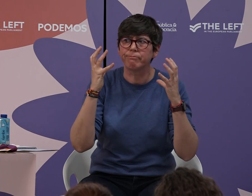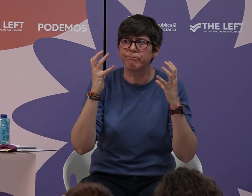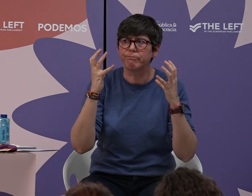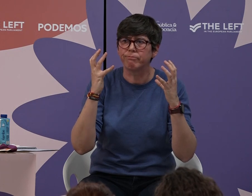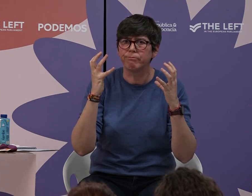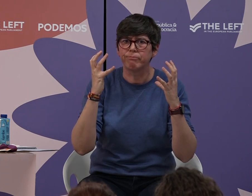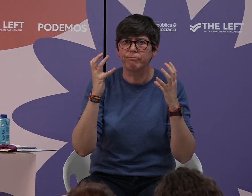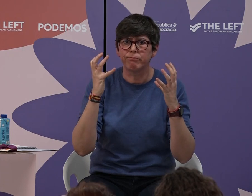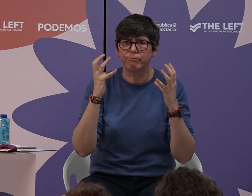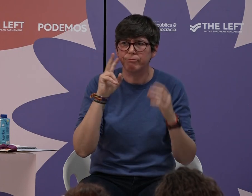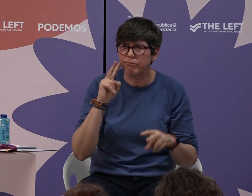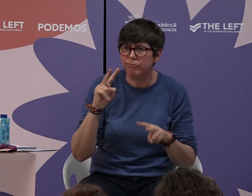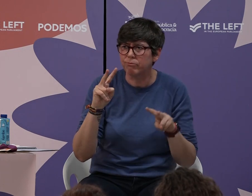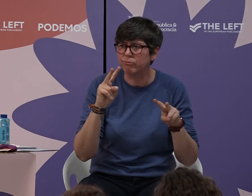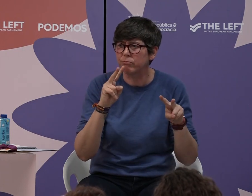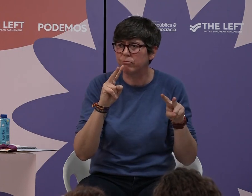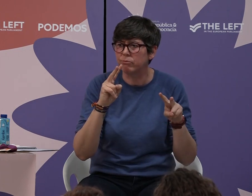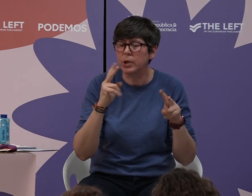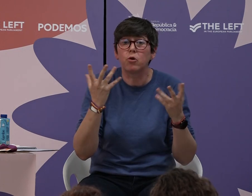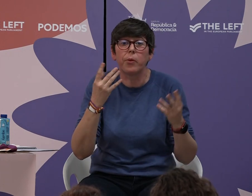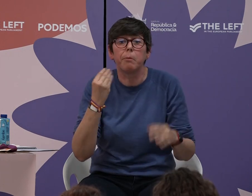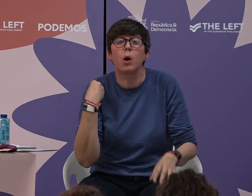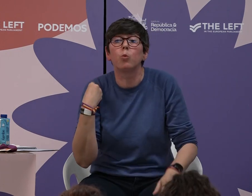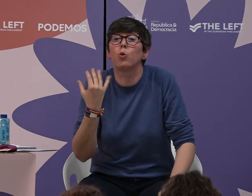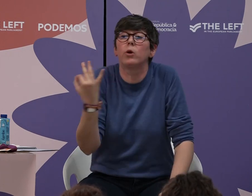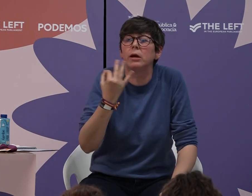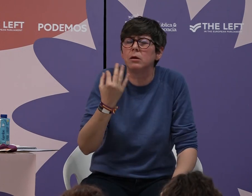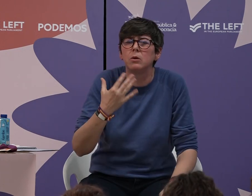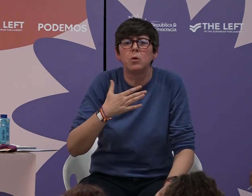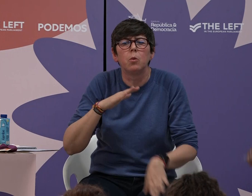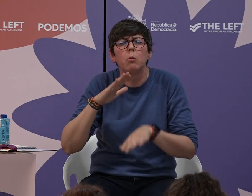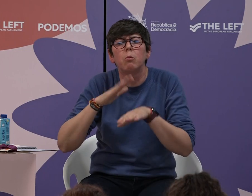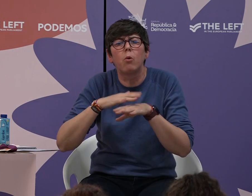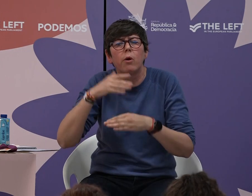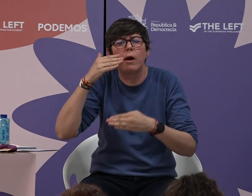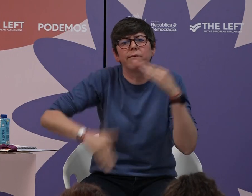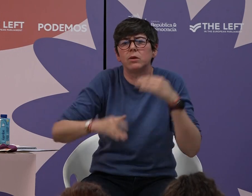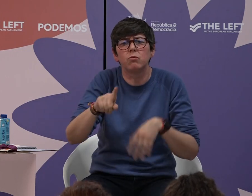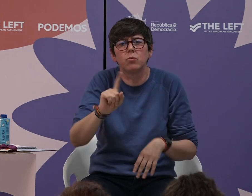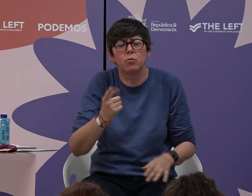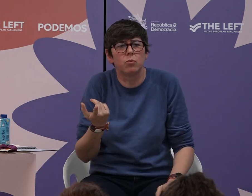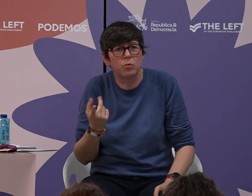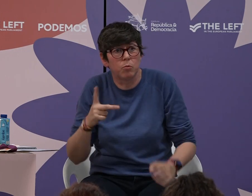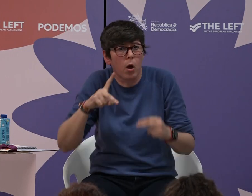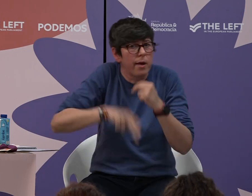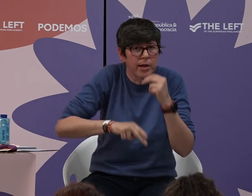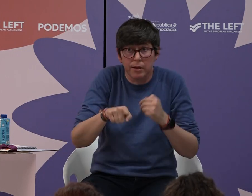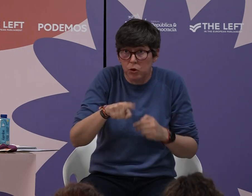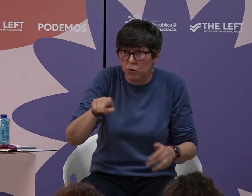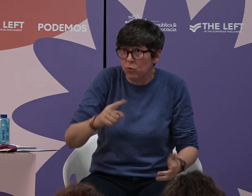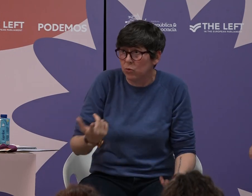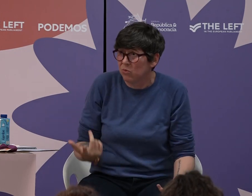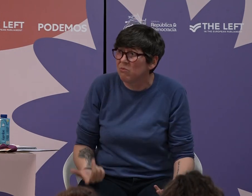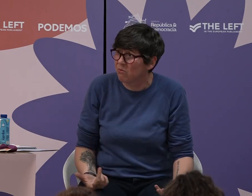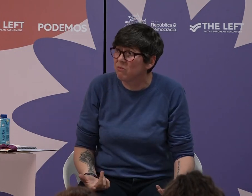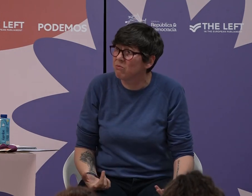menos estamos pensando lo mismo Es triste que sales a la calle no tienes vecinos ni vecinas Entonces por qué